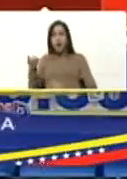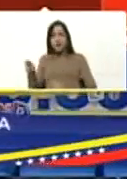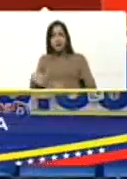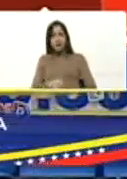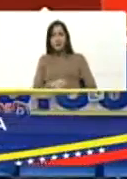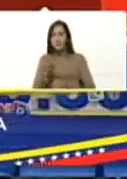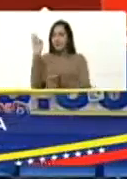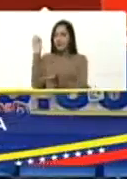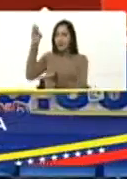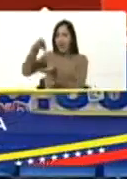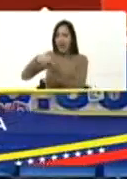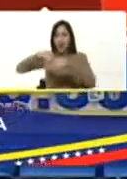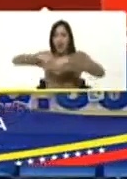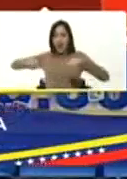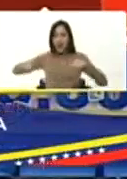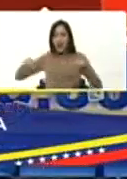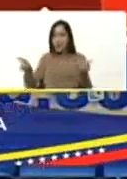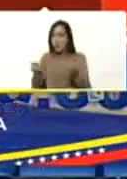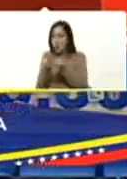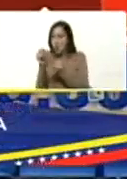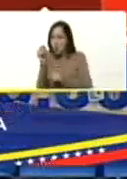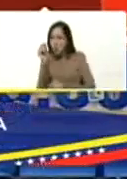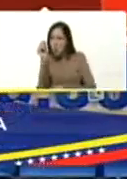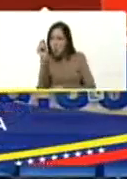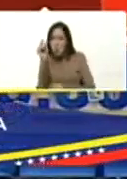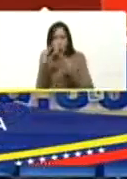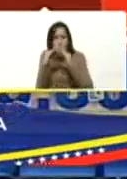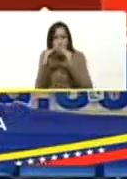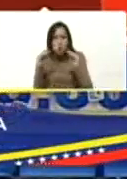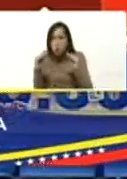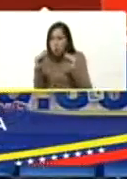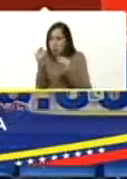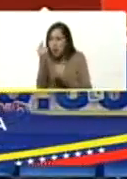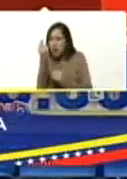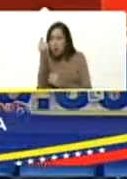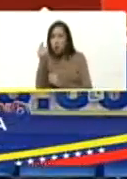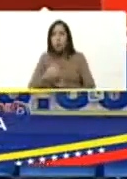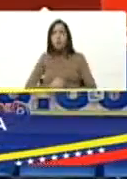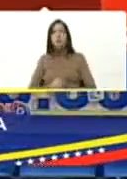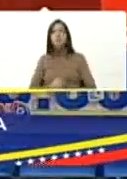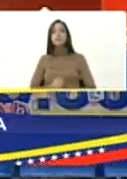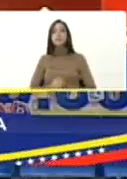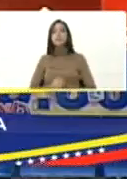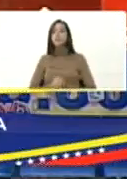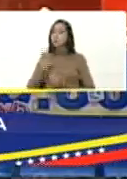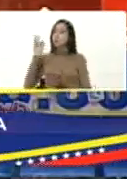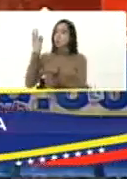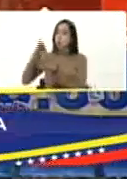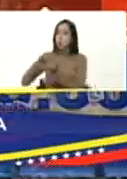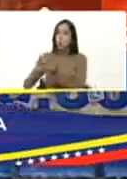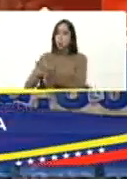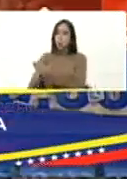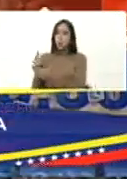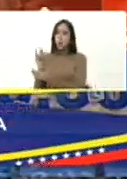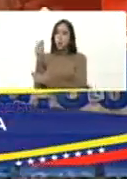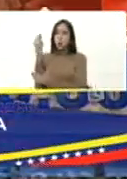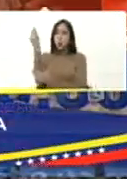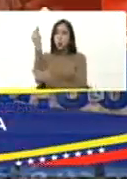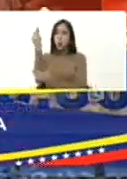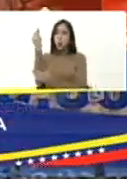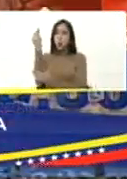tierra, es la más pequeña de todas las semillas. Después de sembrada crece y se hace